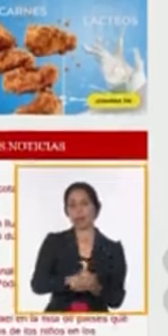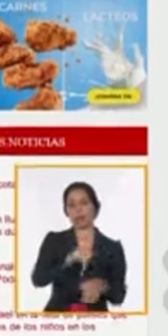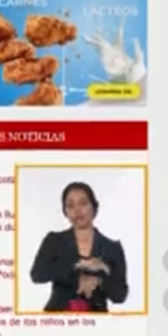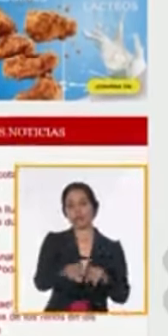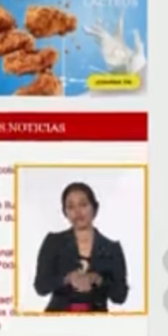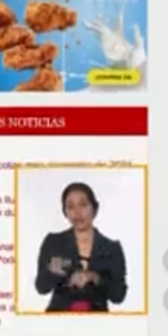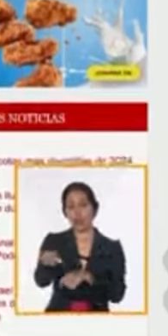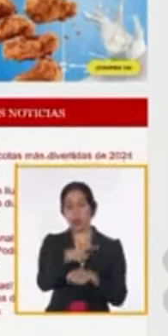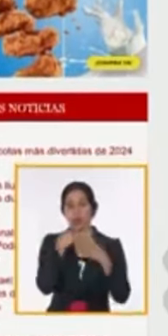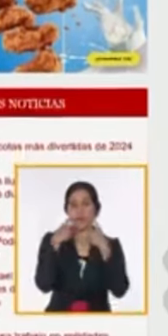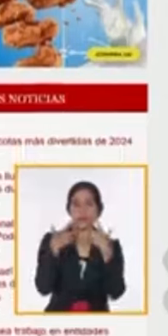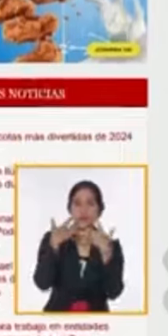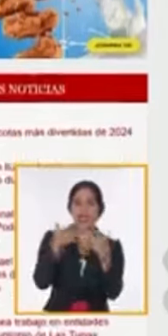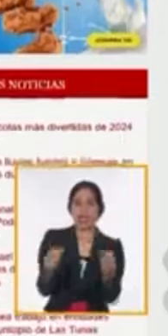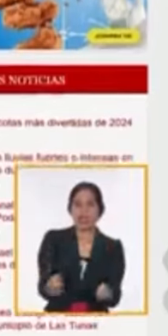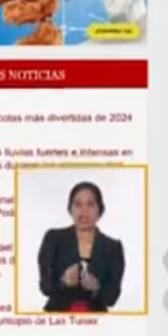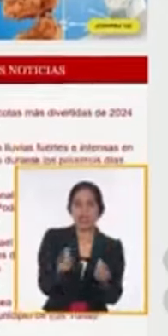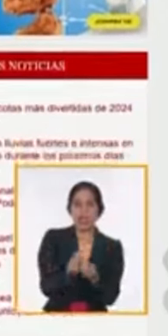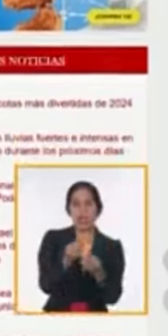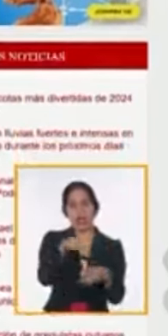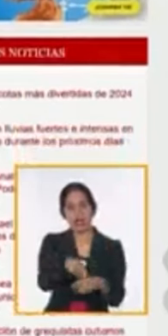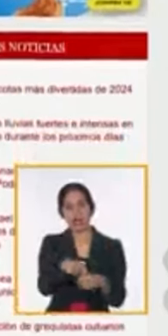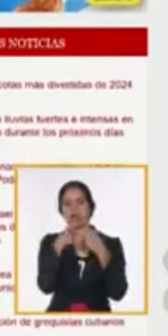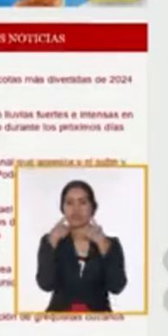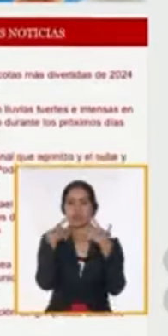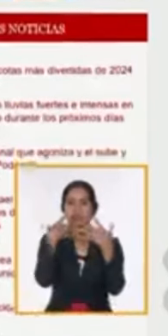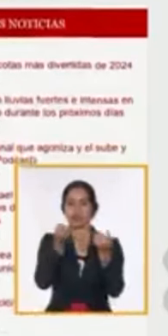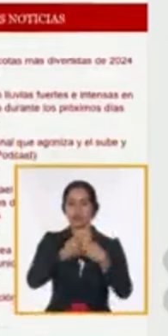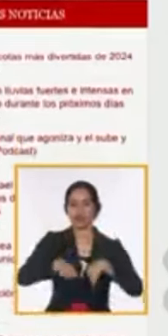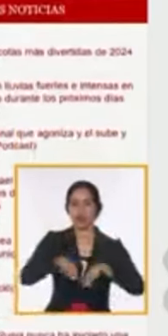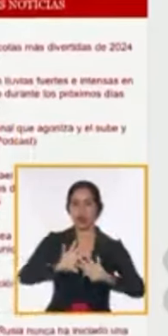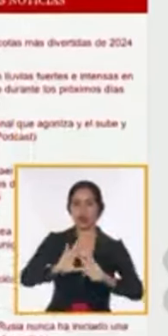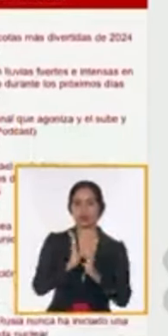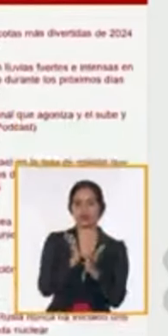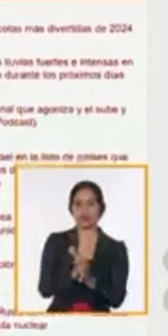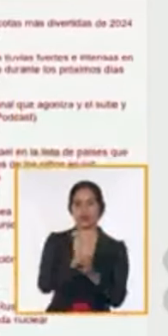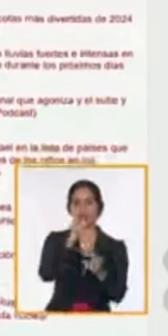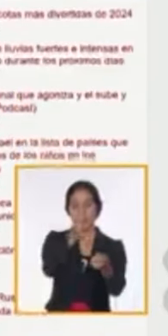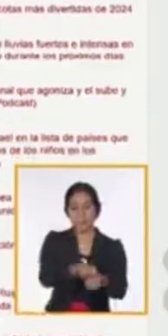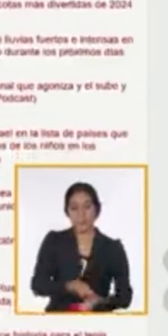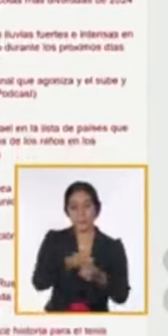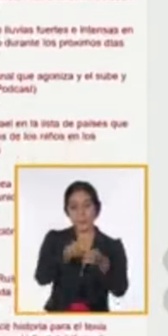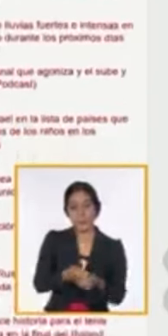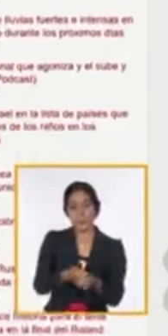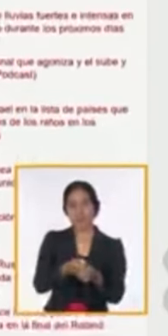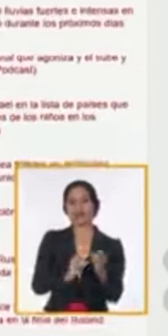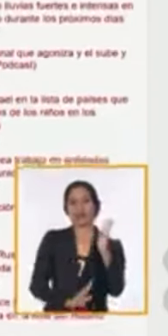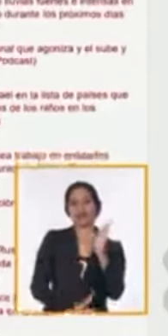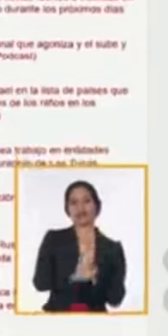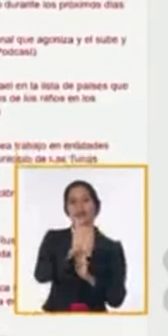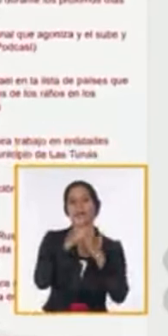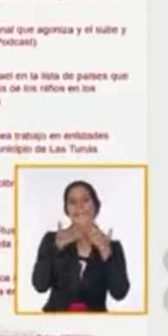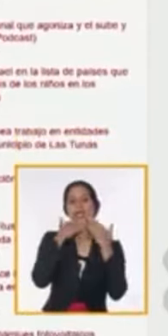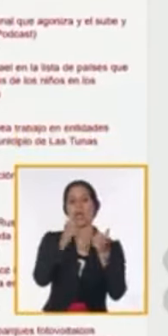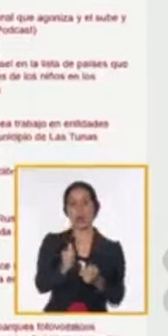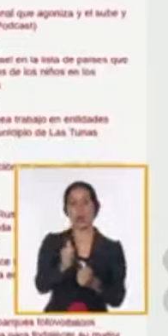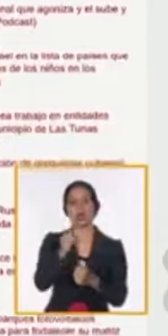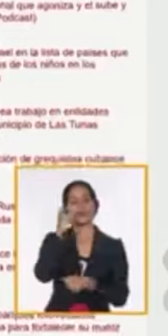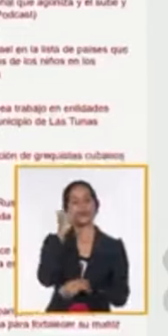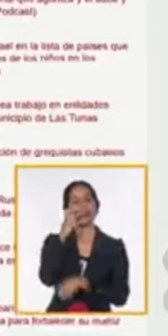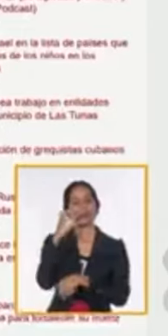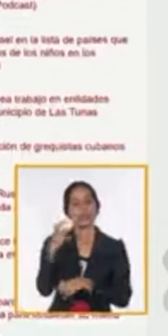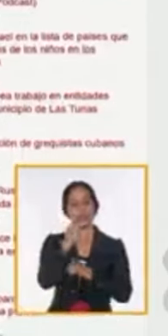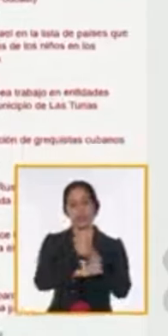donde conoció pues que con apenas 3 hectáreas estos productores, con el uso de la ciencia, logran altos rendimientos en cultivos